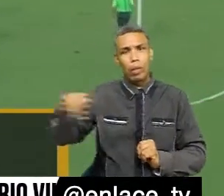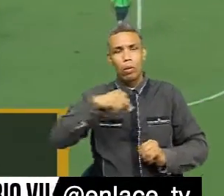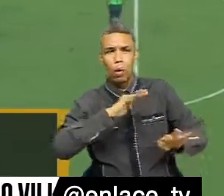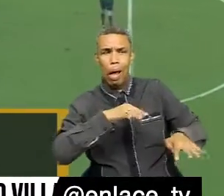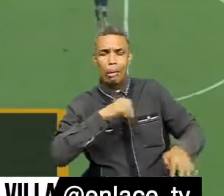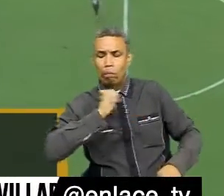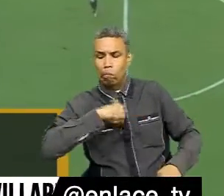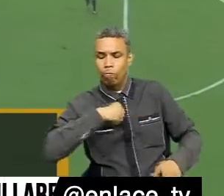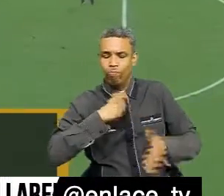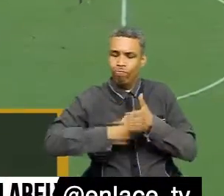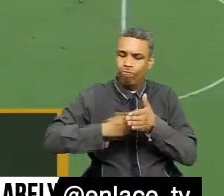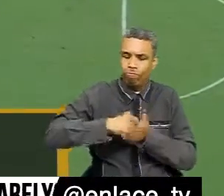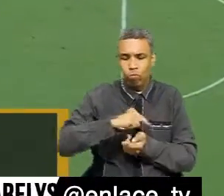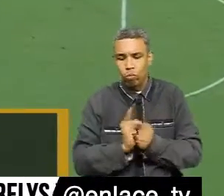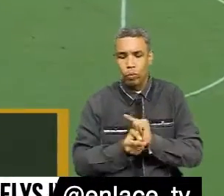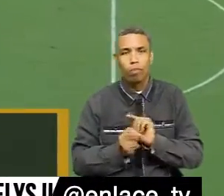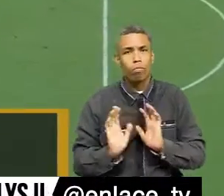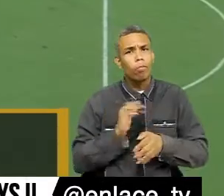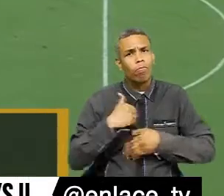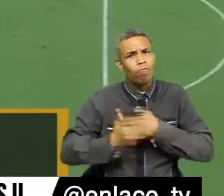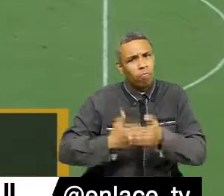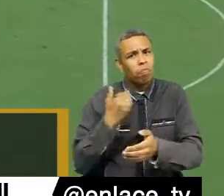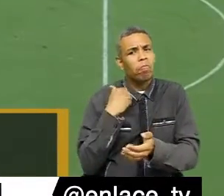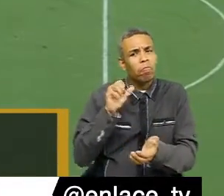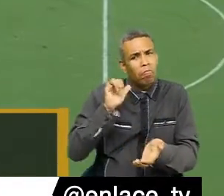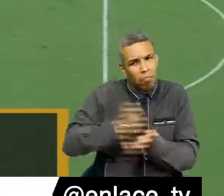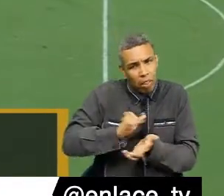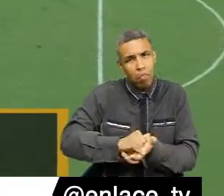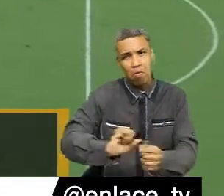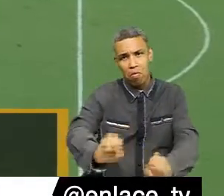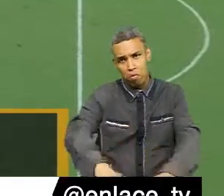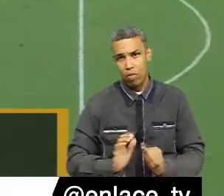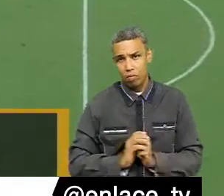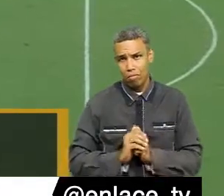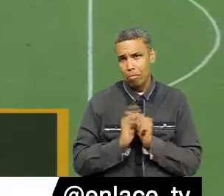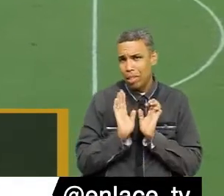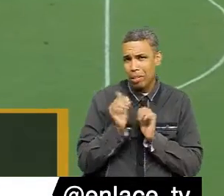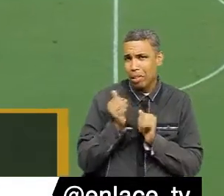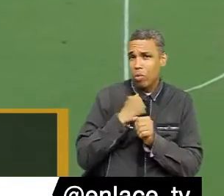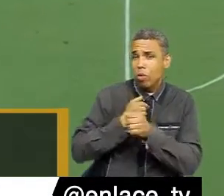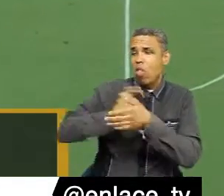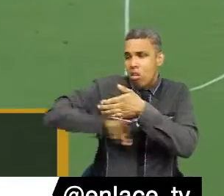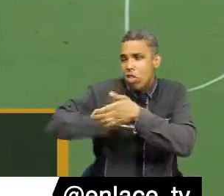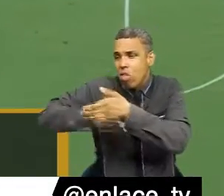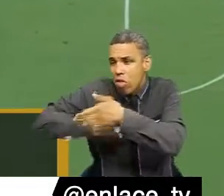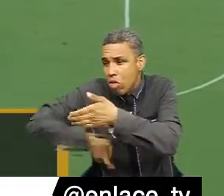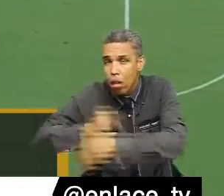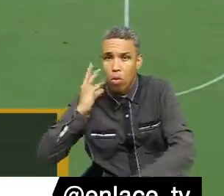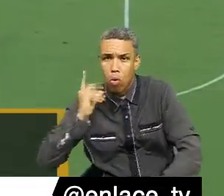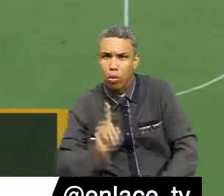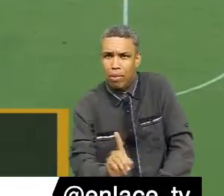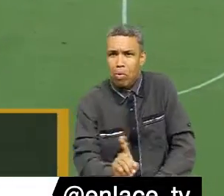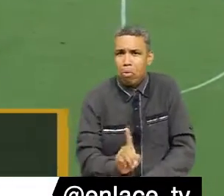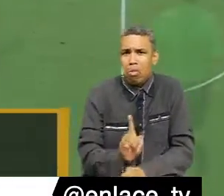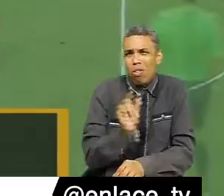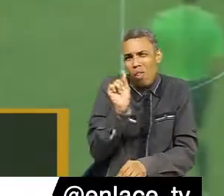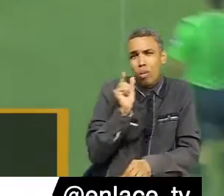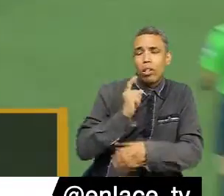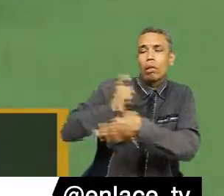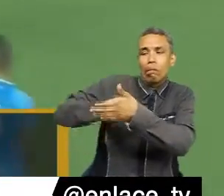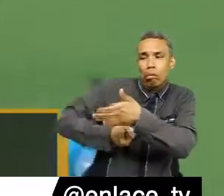necesitamos seguir en ese camino. Yo creo que, vuelvo y lo repito, el margen de error es corto, es poco, pero toda